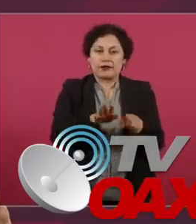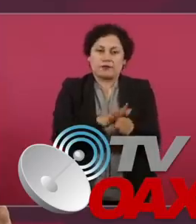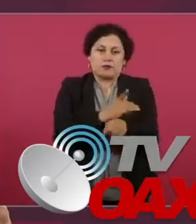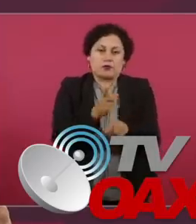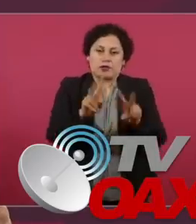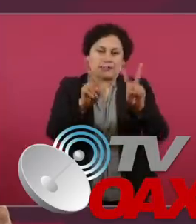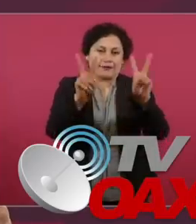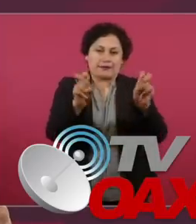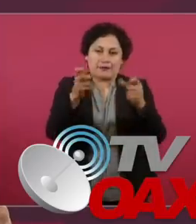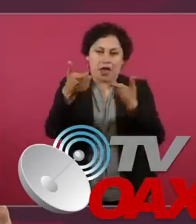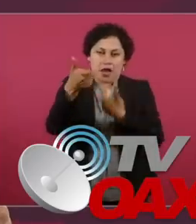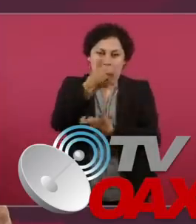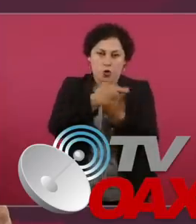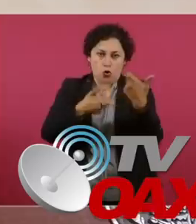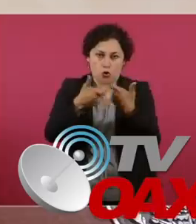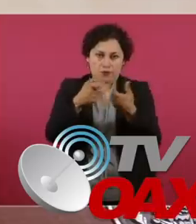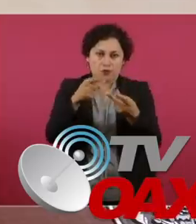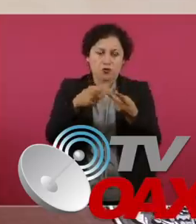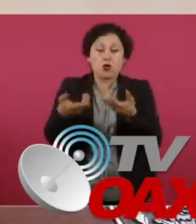comercial,